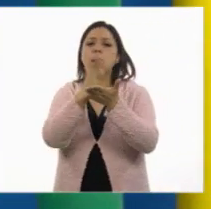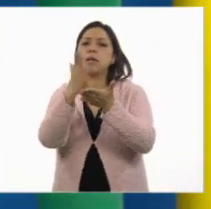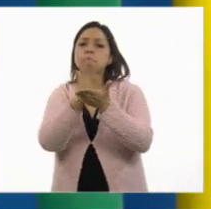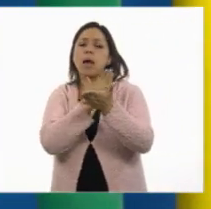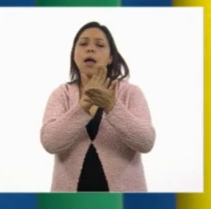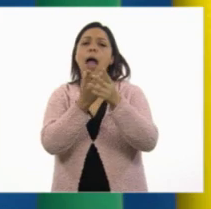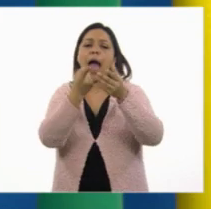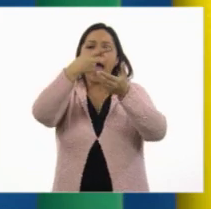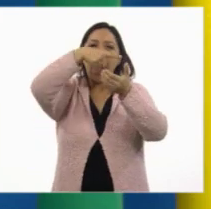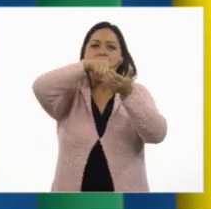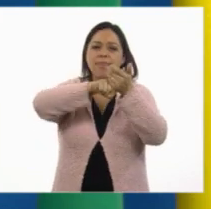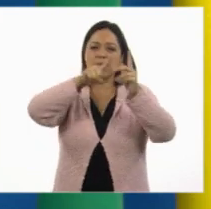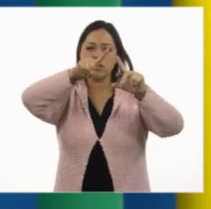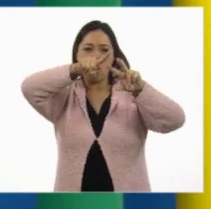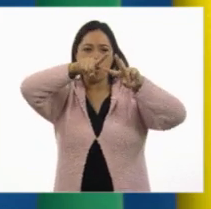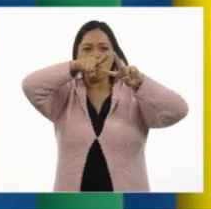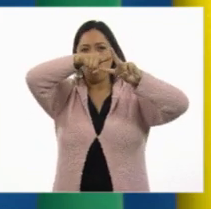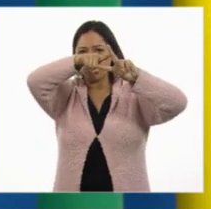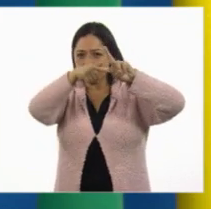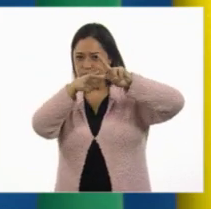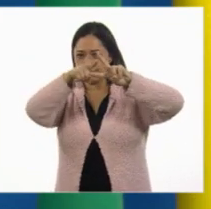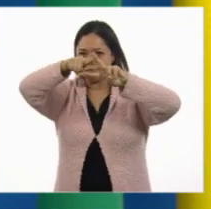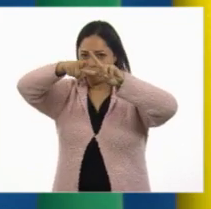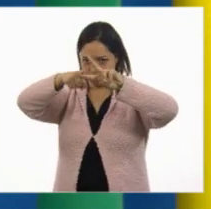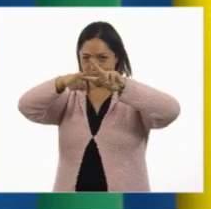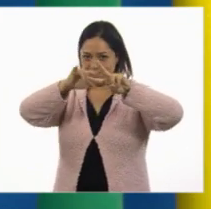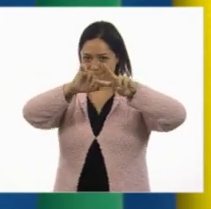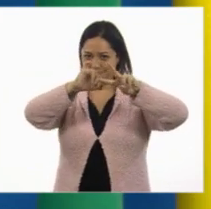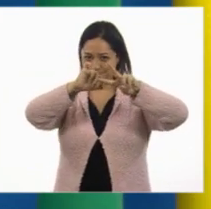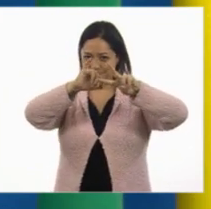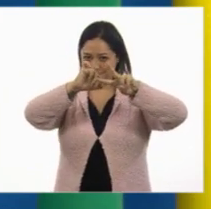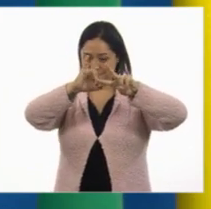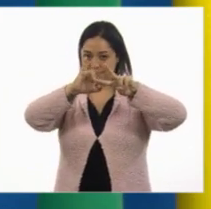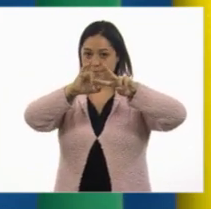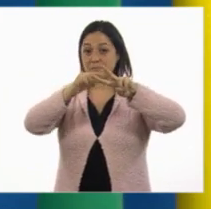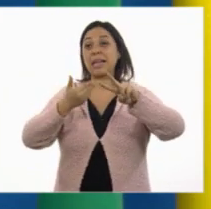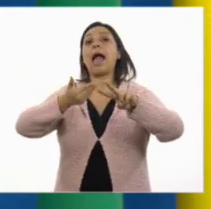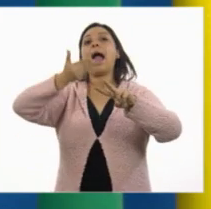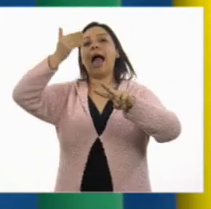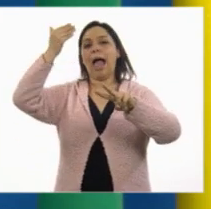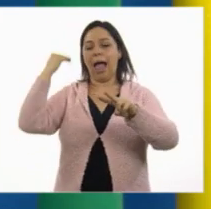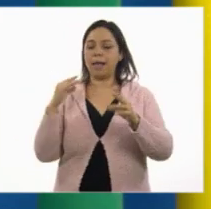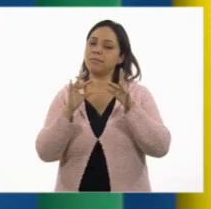ángulos, situación que estudiaremos en clases anteriores.